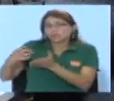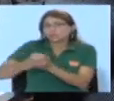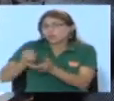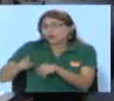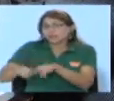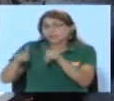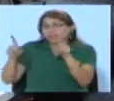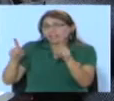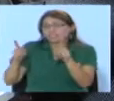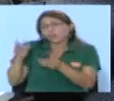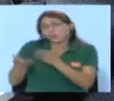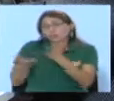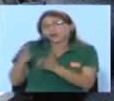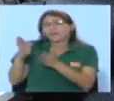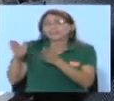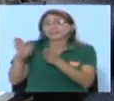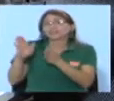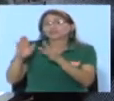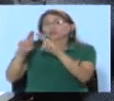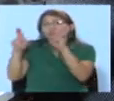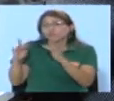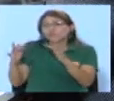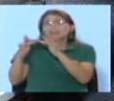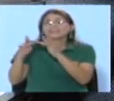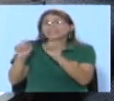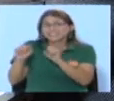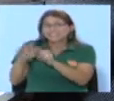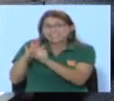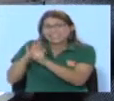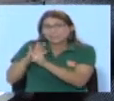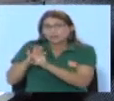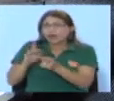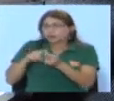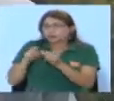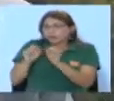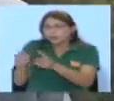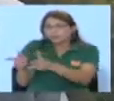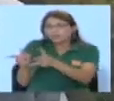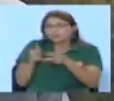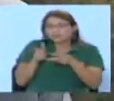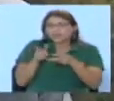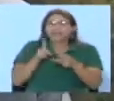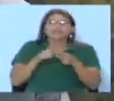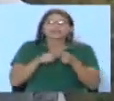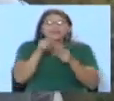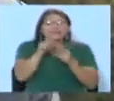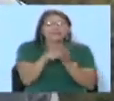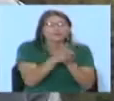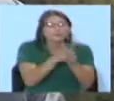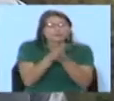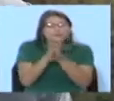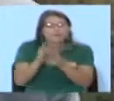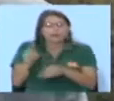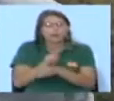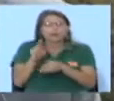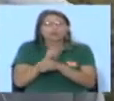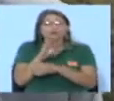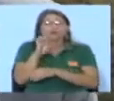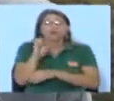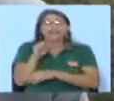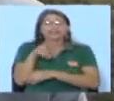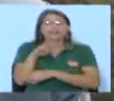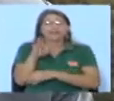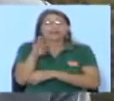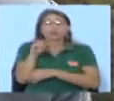donde probablemente su red sí está saturada. Sí. Entonces, tenemos que maximizar el uso del espectro. Ese es un punto importante donde también el Poder